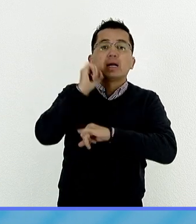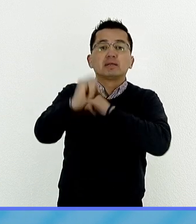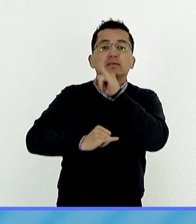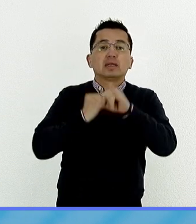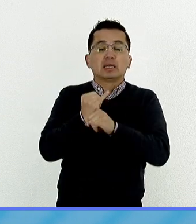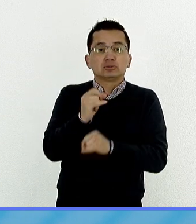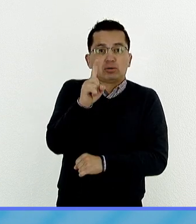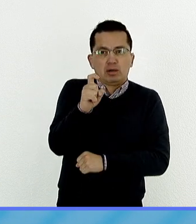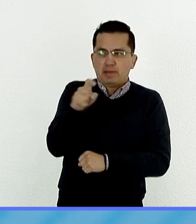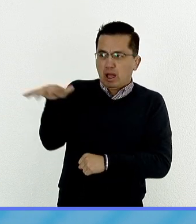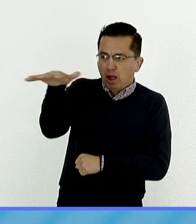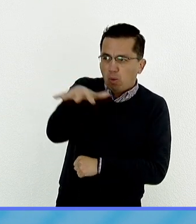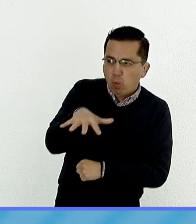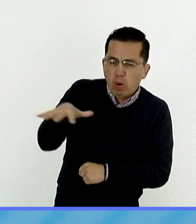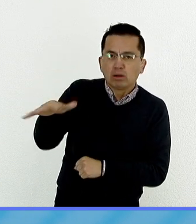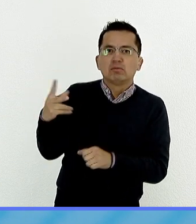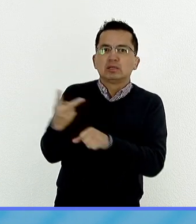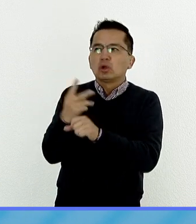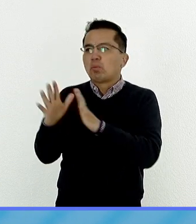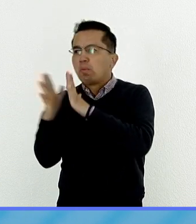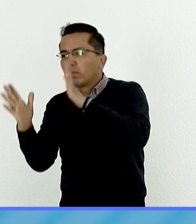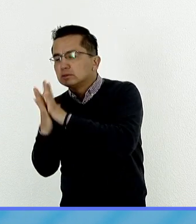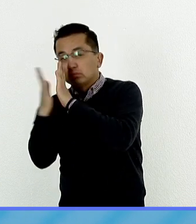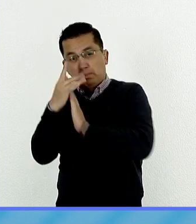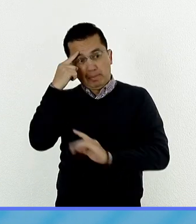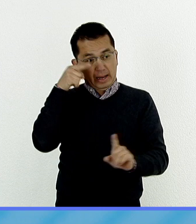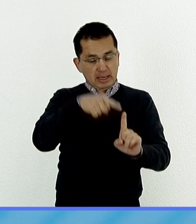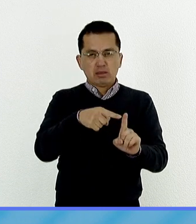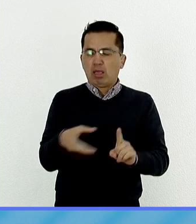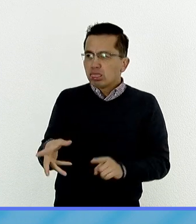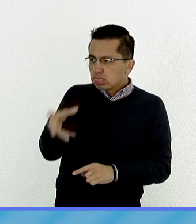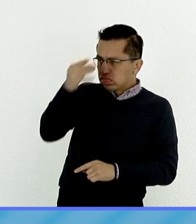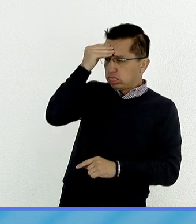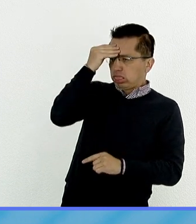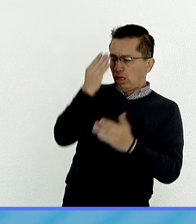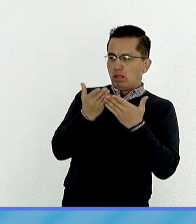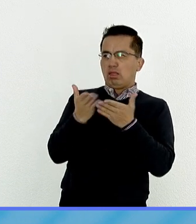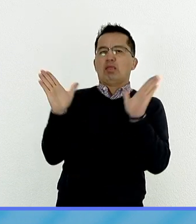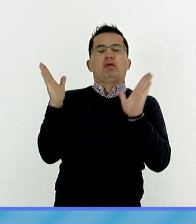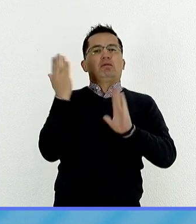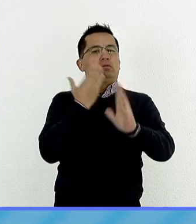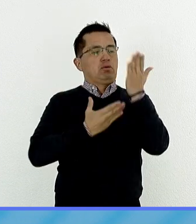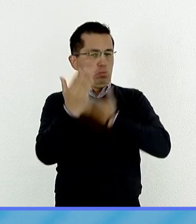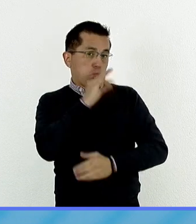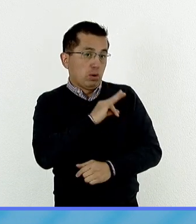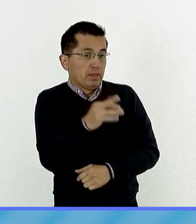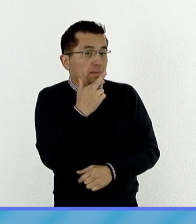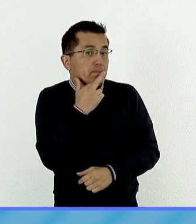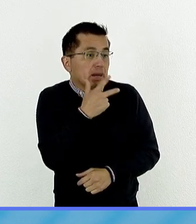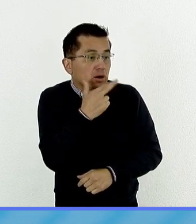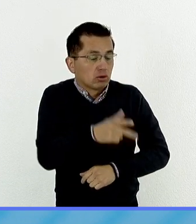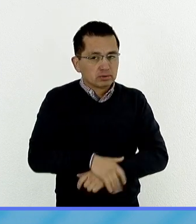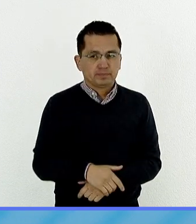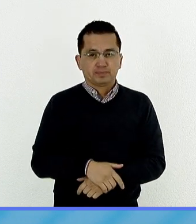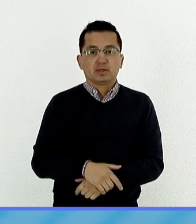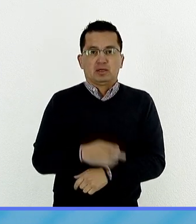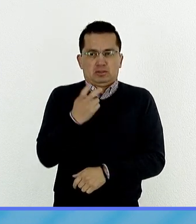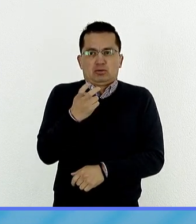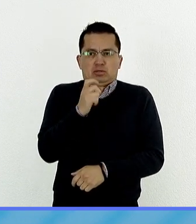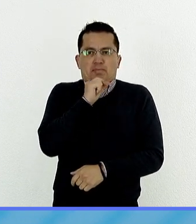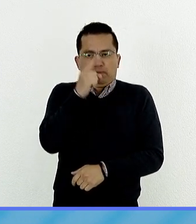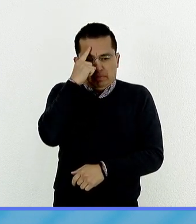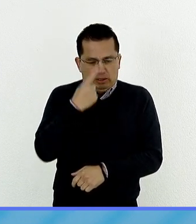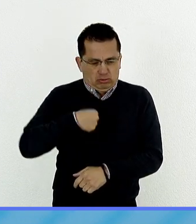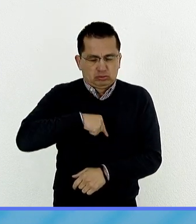de su trabajo es un aspecto muy importante para su desarrollo y para nuestro también este cada día aprendemos